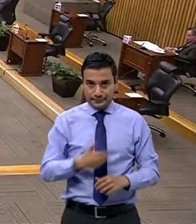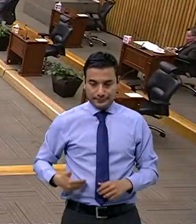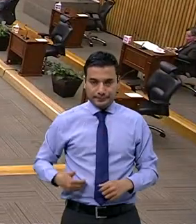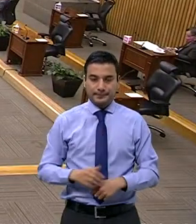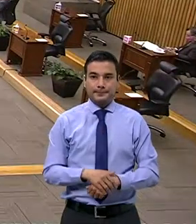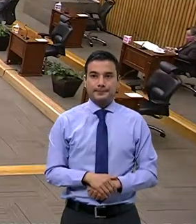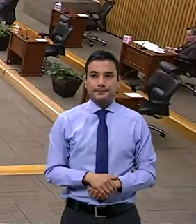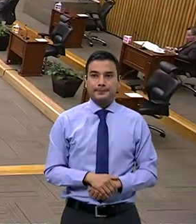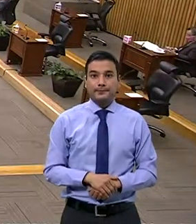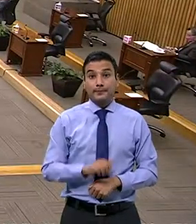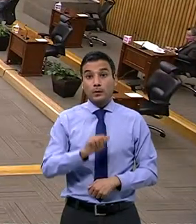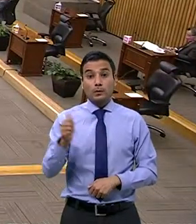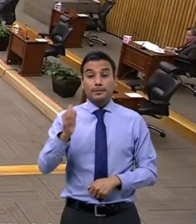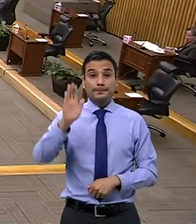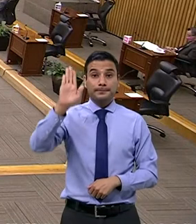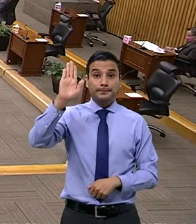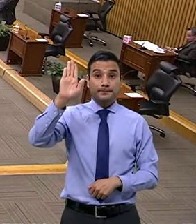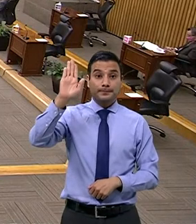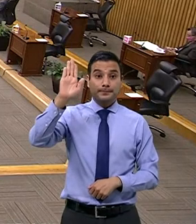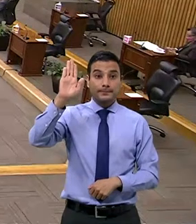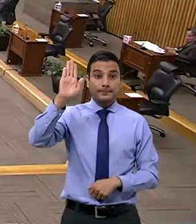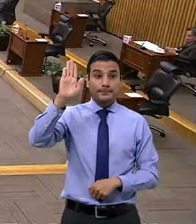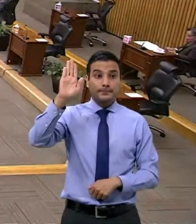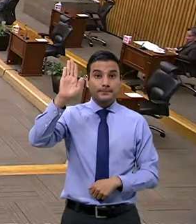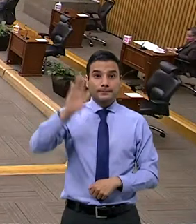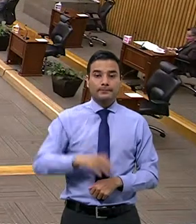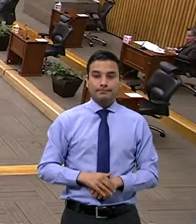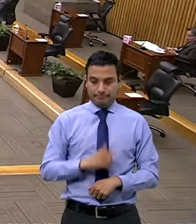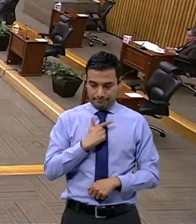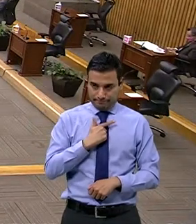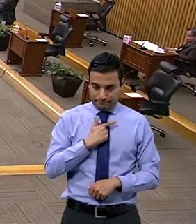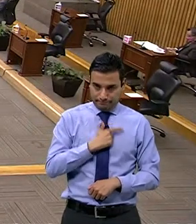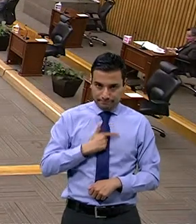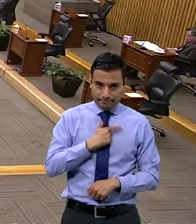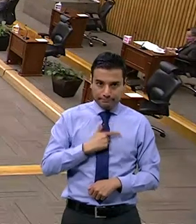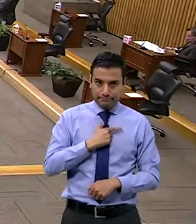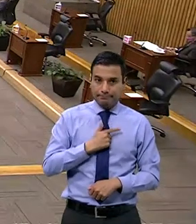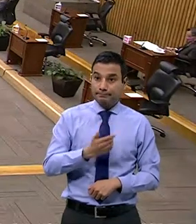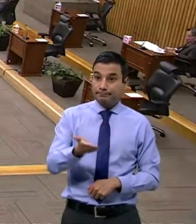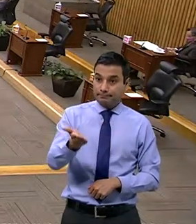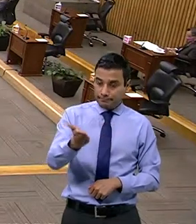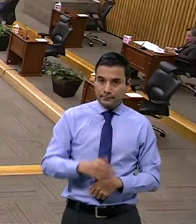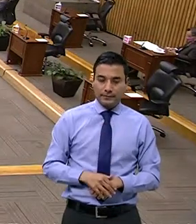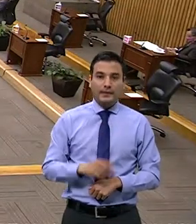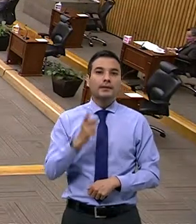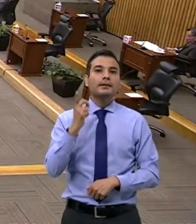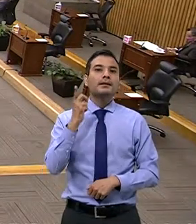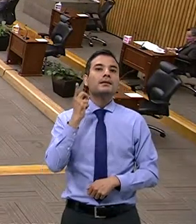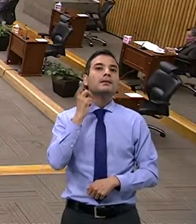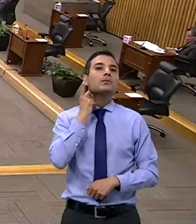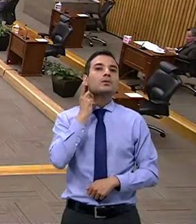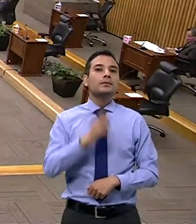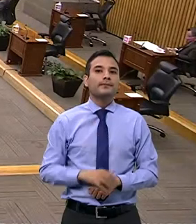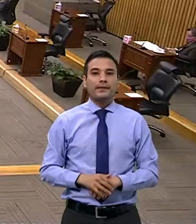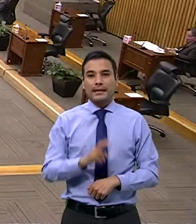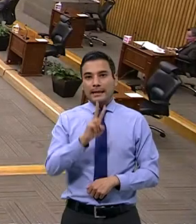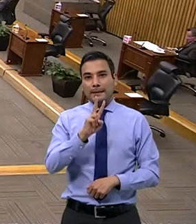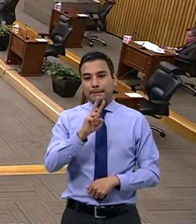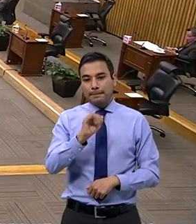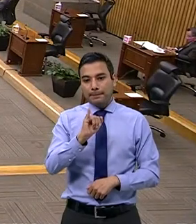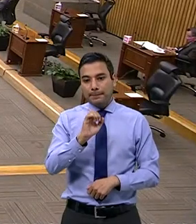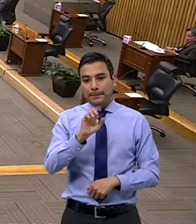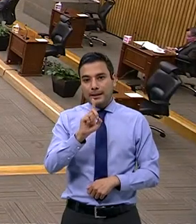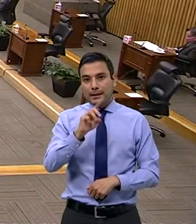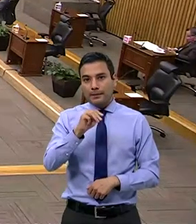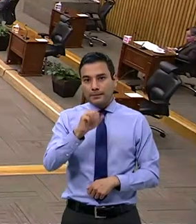alguien más desea intervenir colegas con gusto tiene la palabra el diputado alejandro vietnam por favor